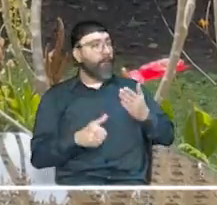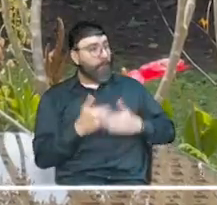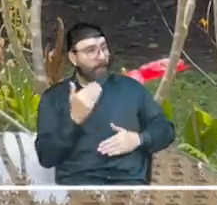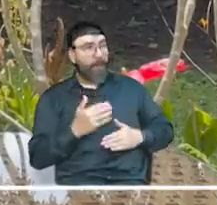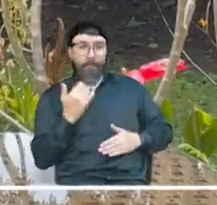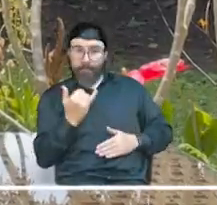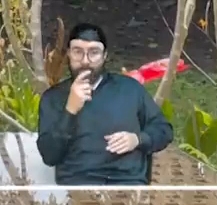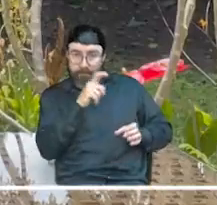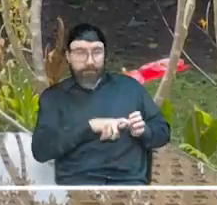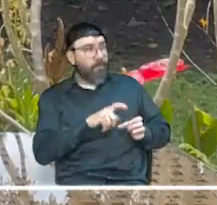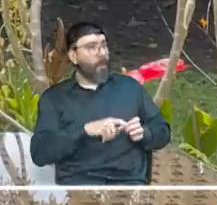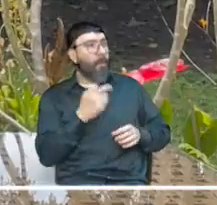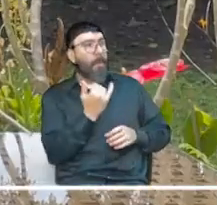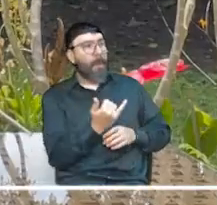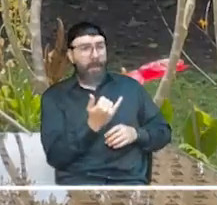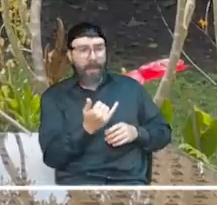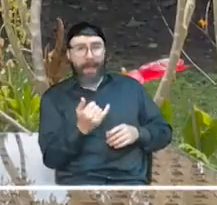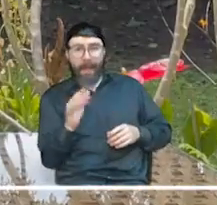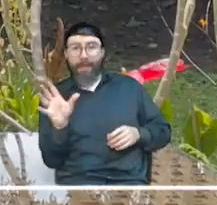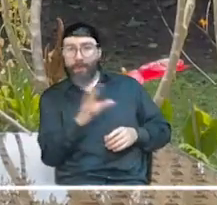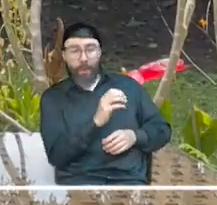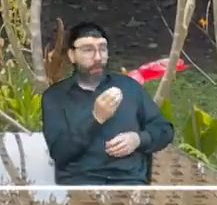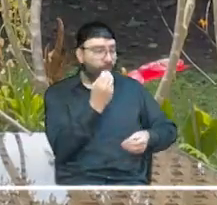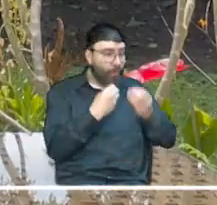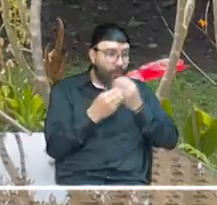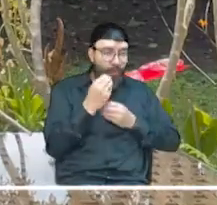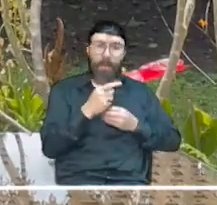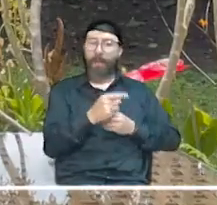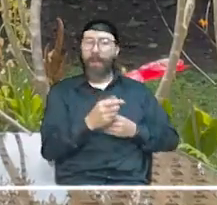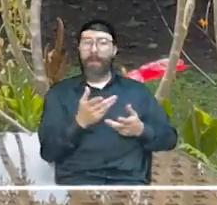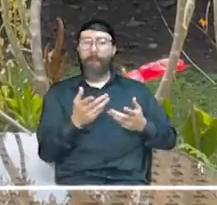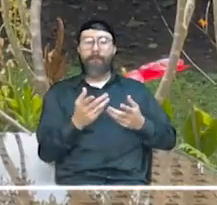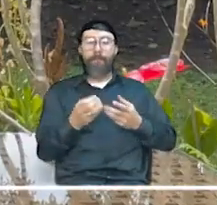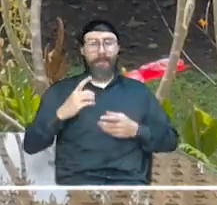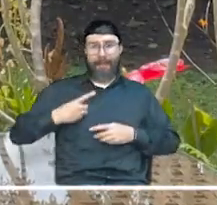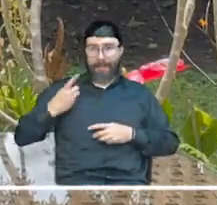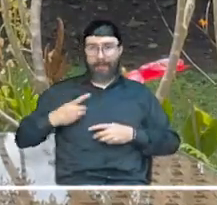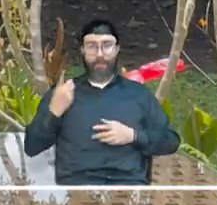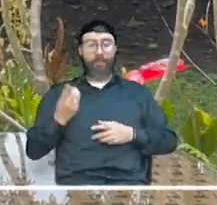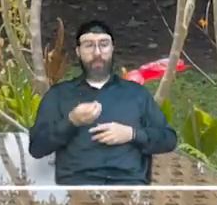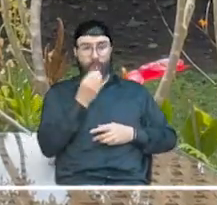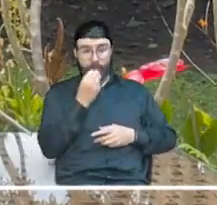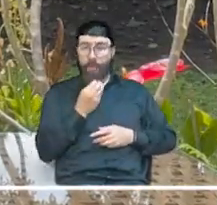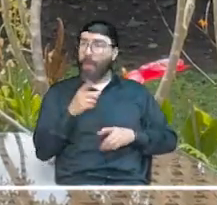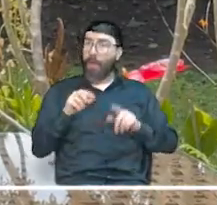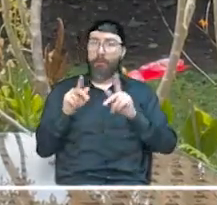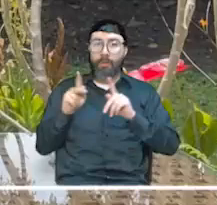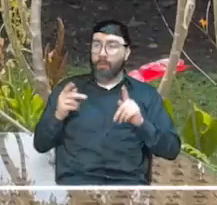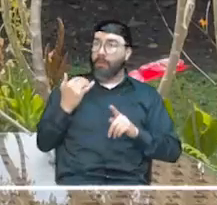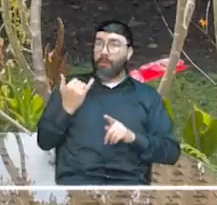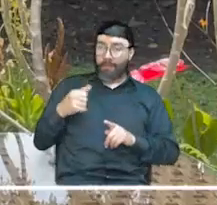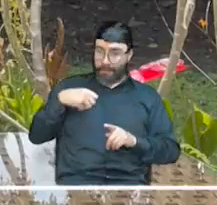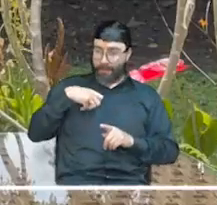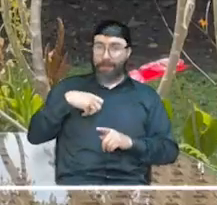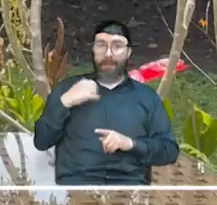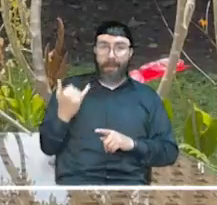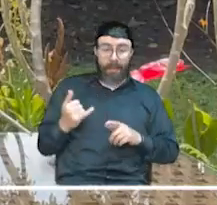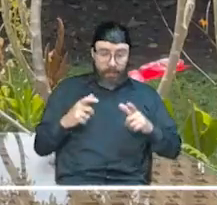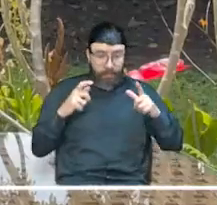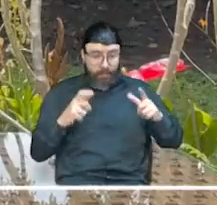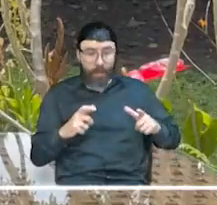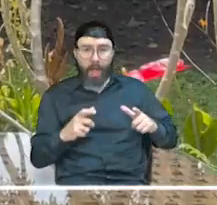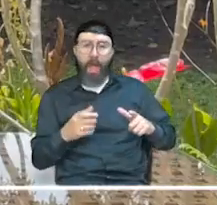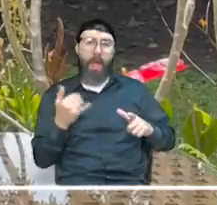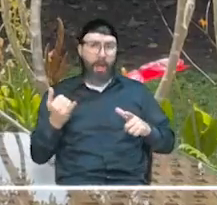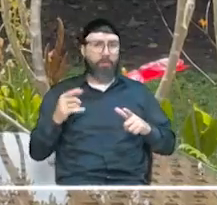implementarla en todos sus alimentos, al desayuno, al almuerzo, y quienes tengan cena, también agregarle aceites a sus